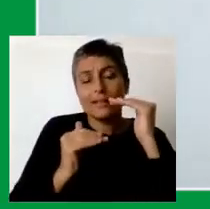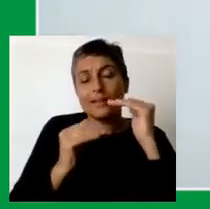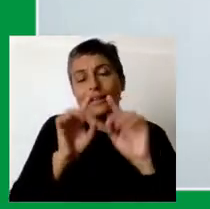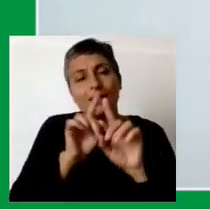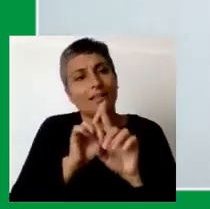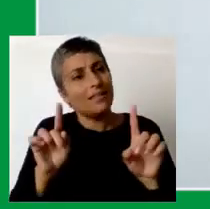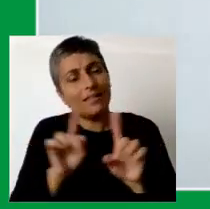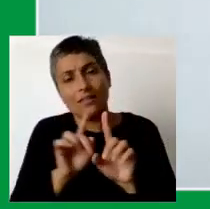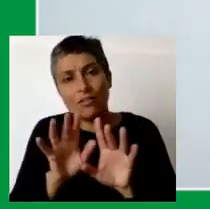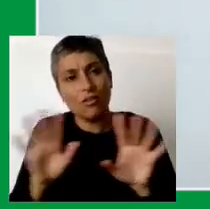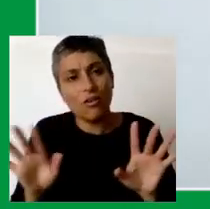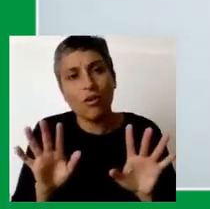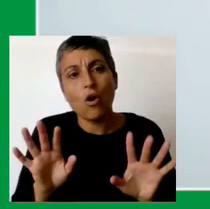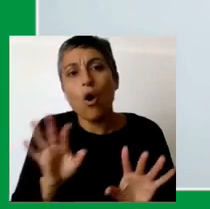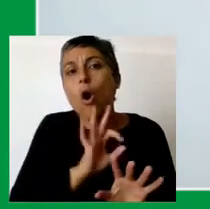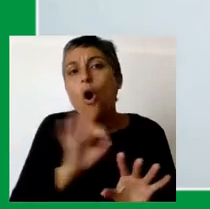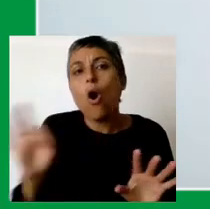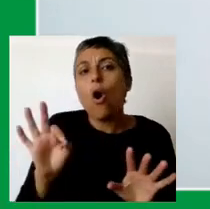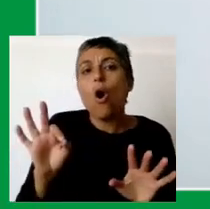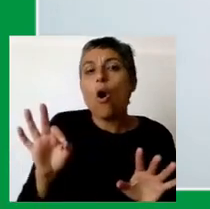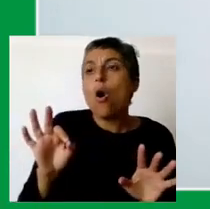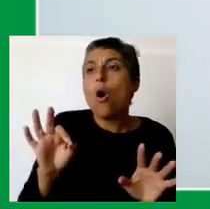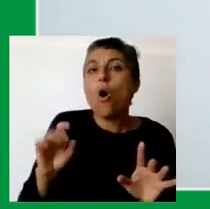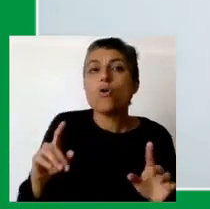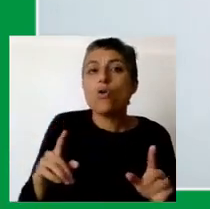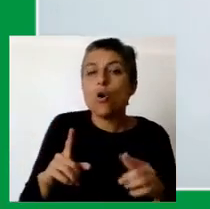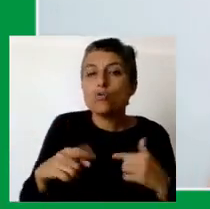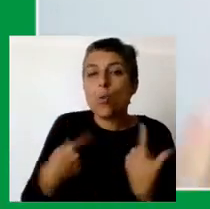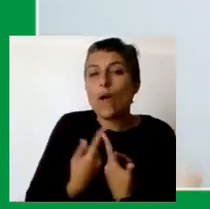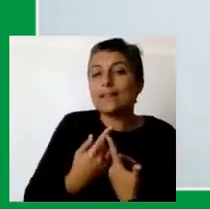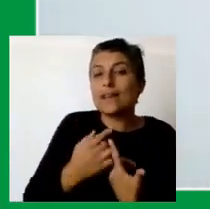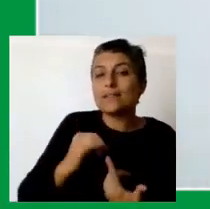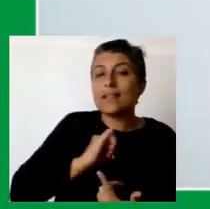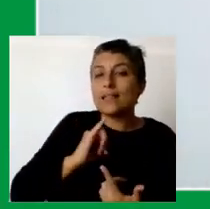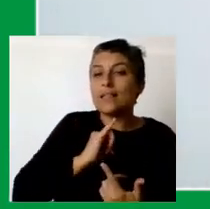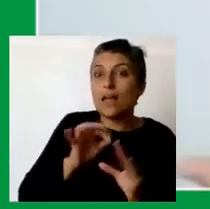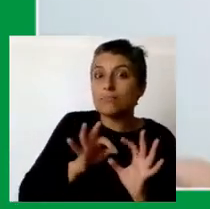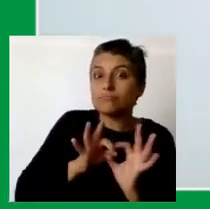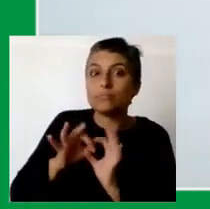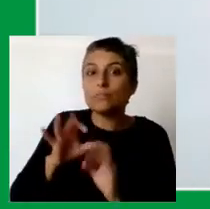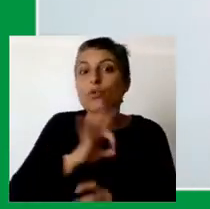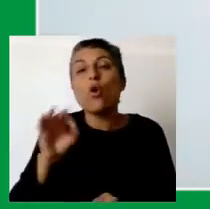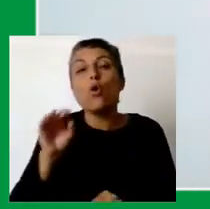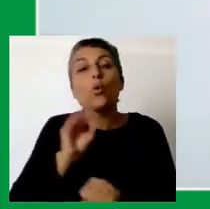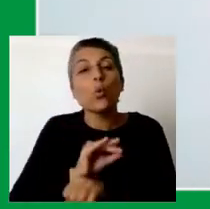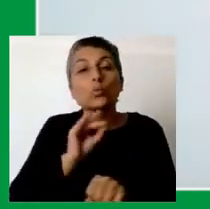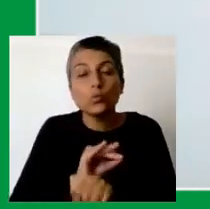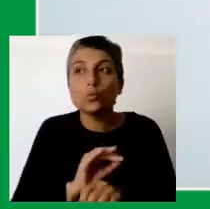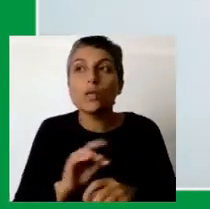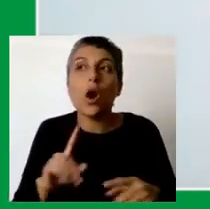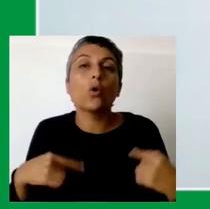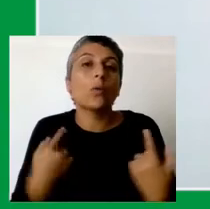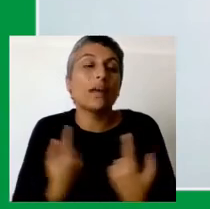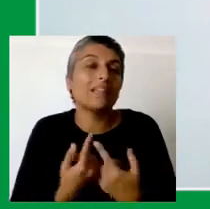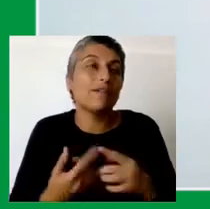tenga que ver por sus sesgos con nuestras identidades, con nuestras culturas, con nuestra